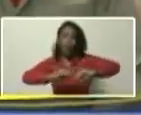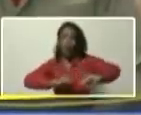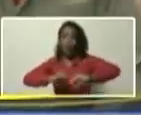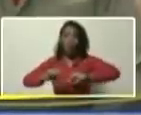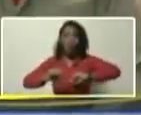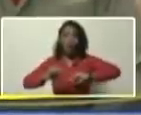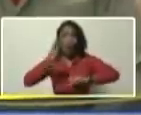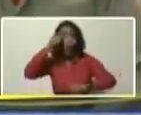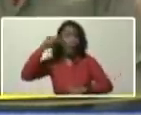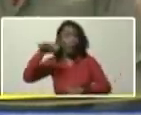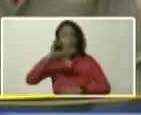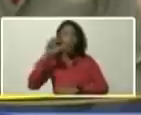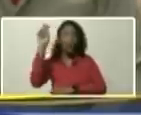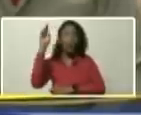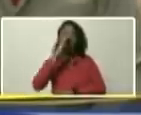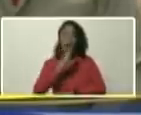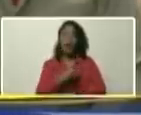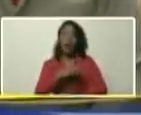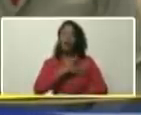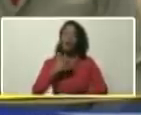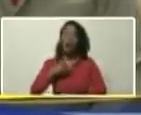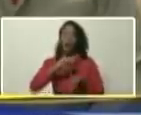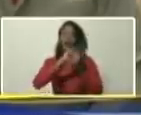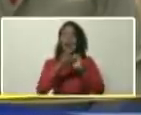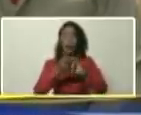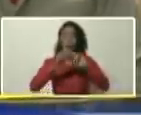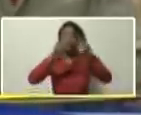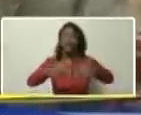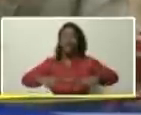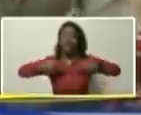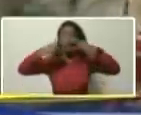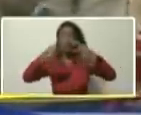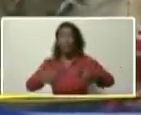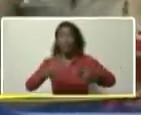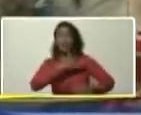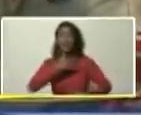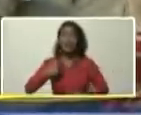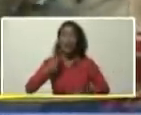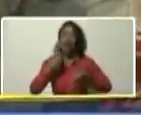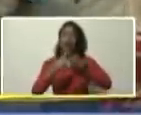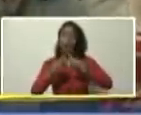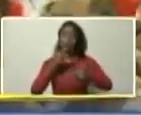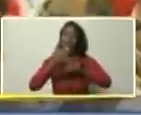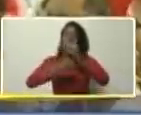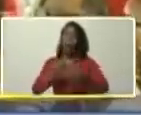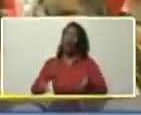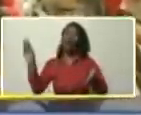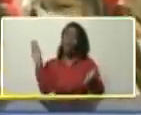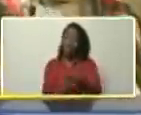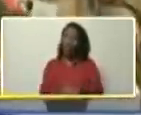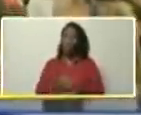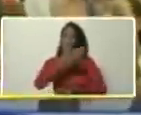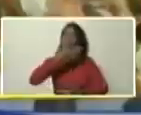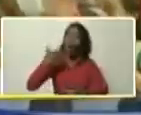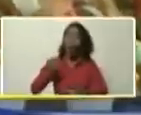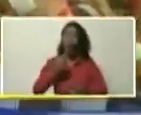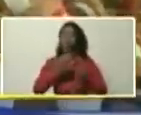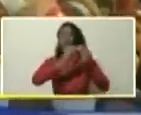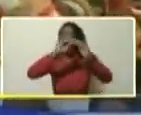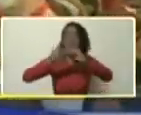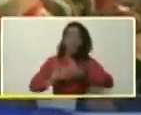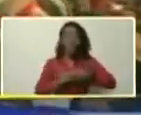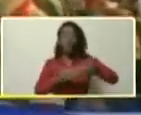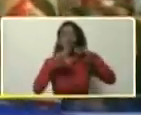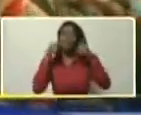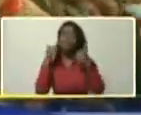El pueblo de Barinas quiere cambios, quiere renovación, quieren que las cosas se hagan de nuevo, se hagan mejor, se hagan